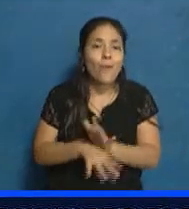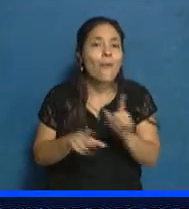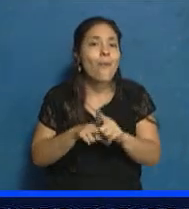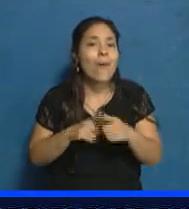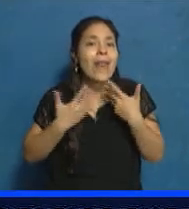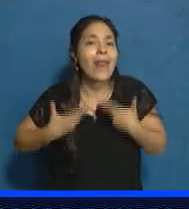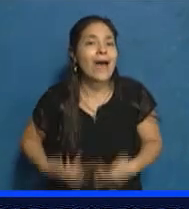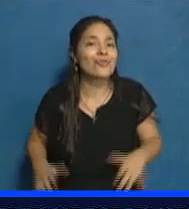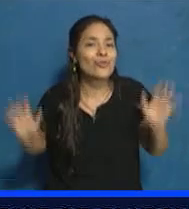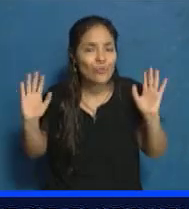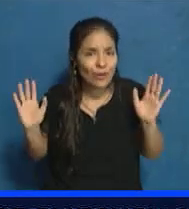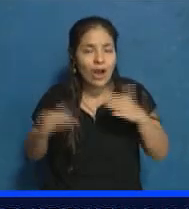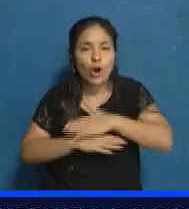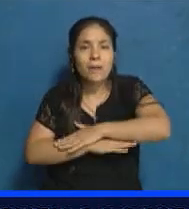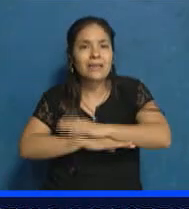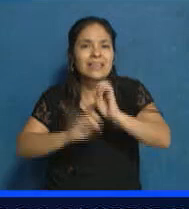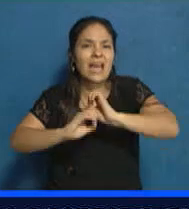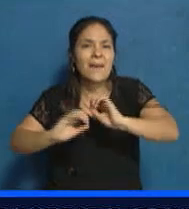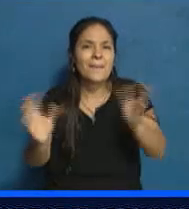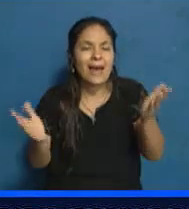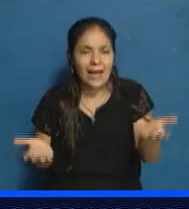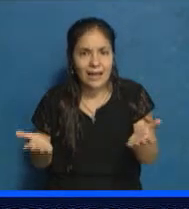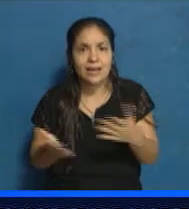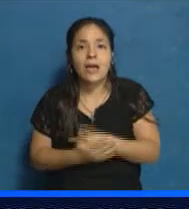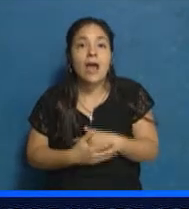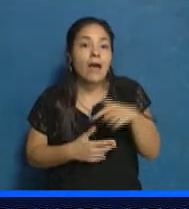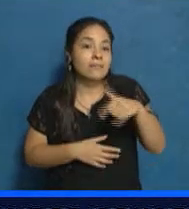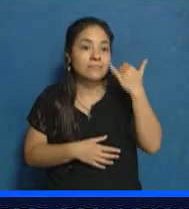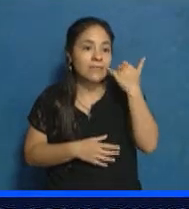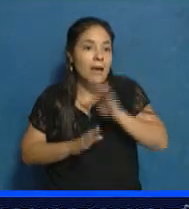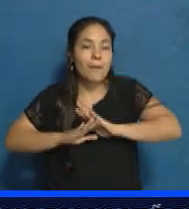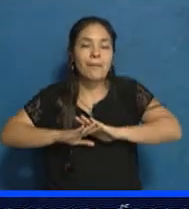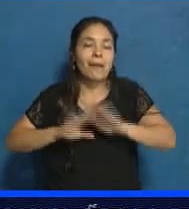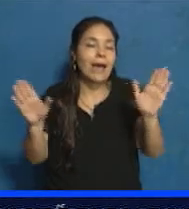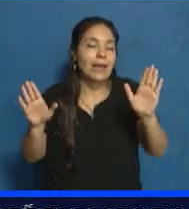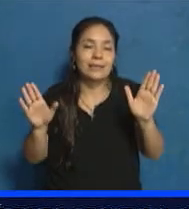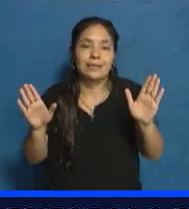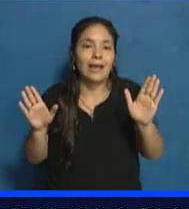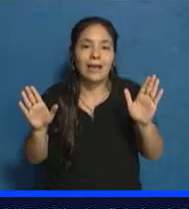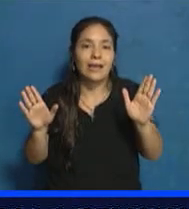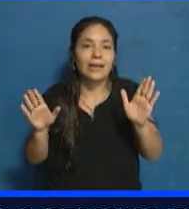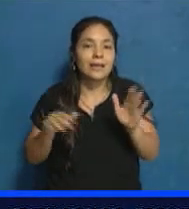naturalizado estas conductas que son totalmente inapropiadas y que es hora de comenzar ya a